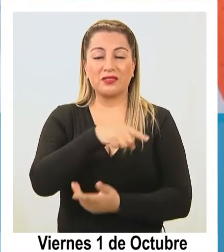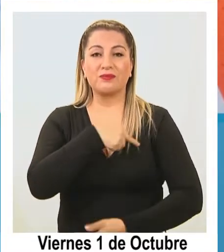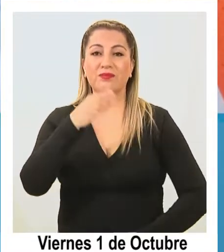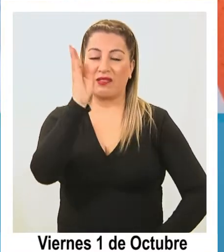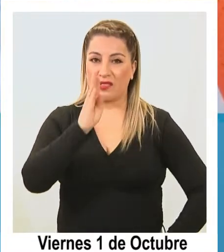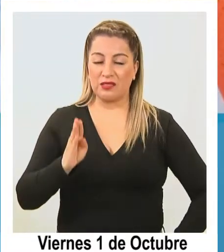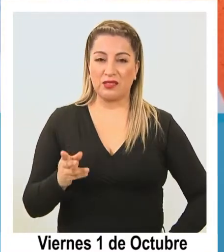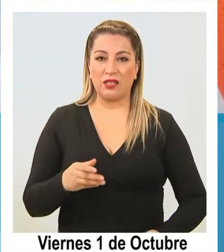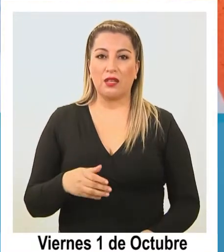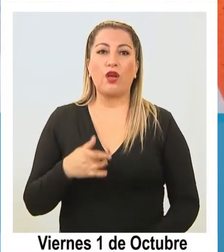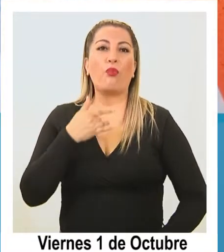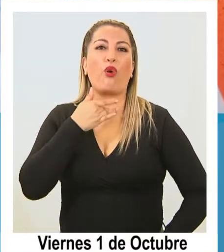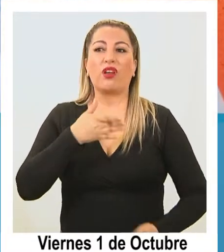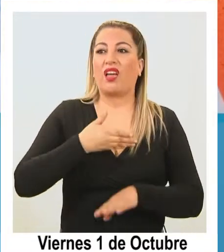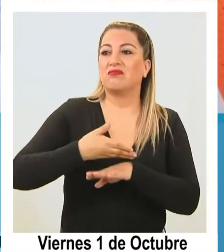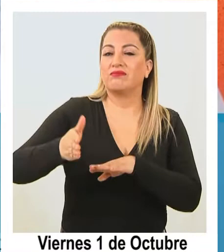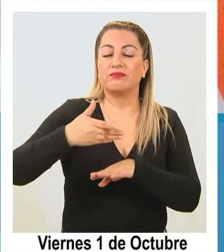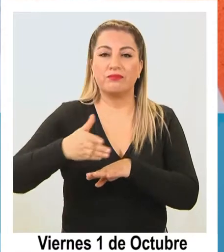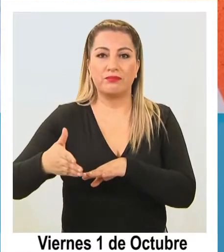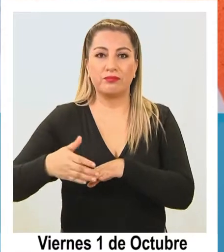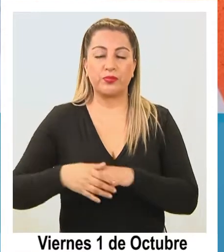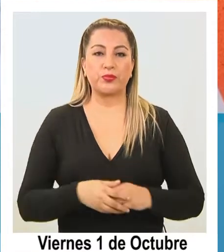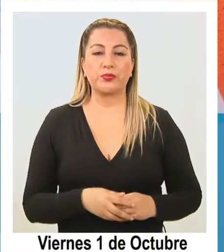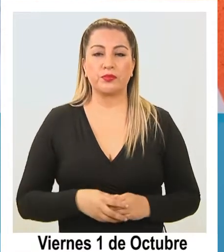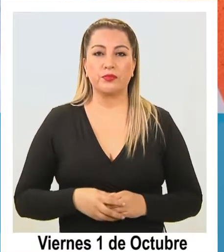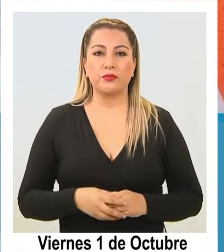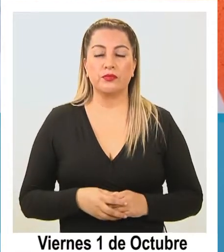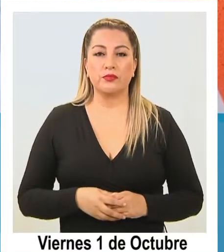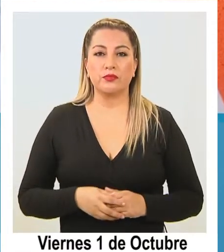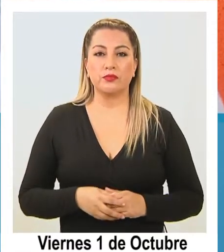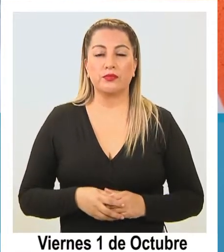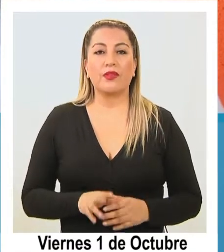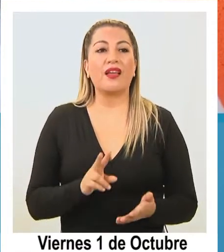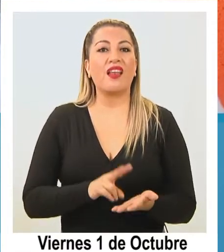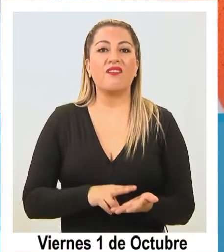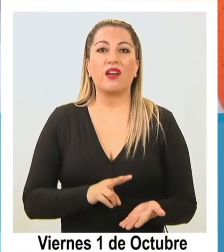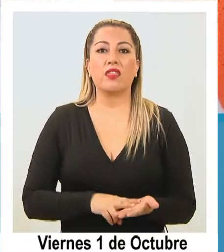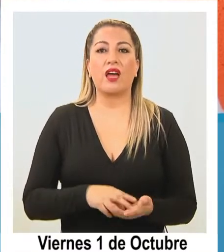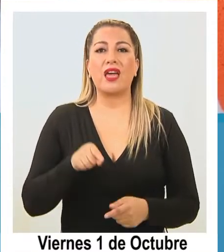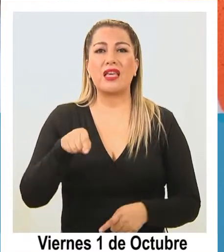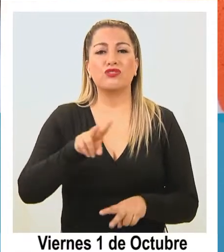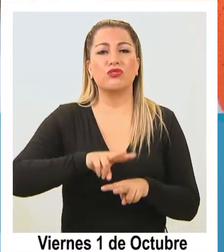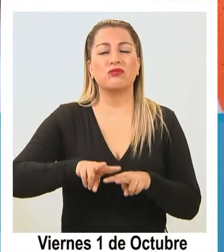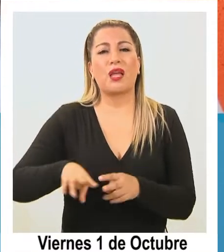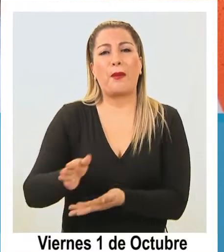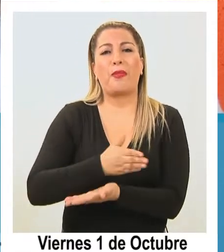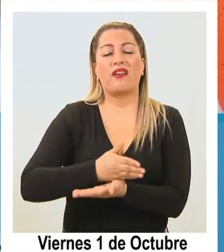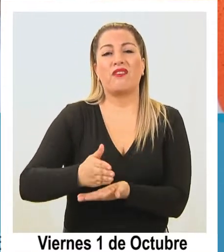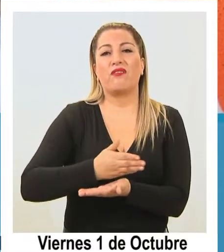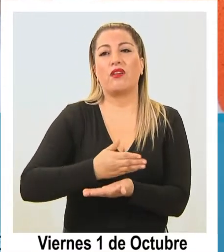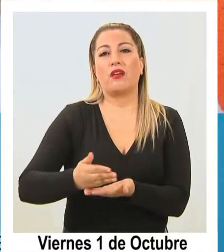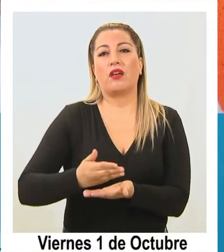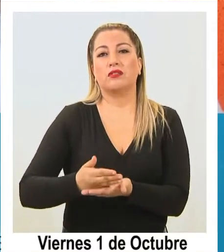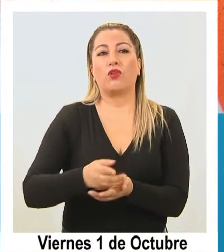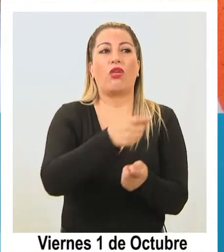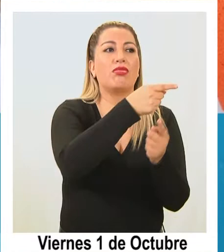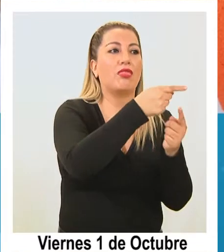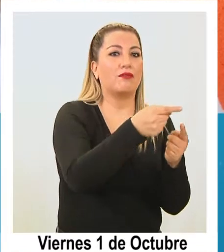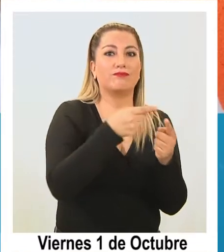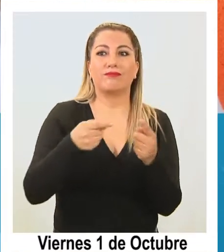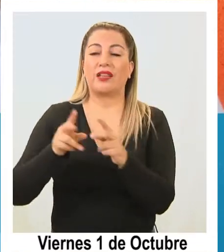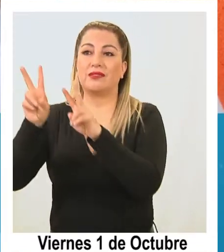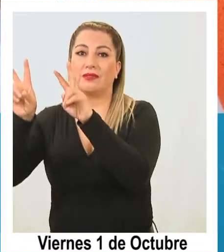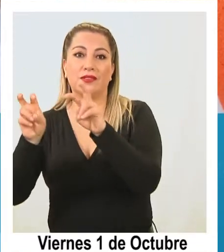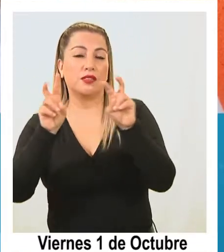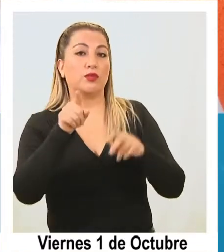lo señalas, ¿no es cierto? ¿Por qué se desaloja ese día? La verdad que se venía planificando en muchas aristas, porque tú